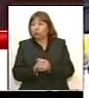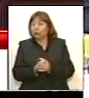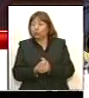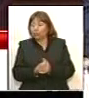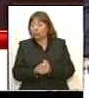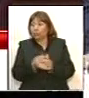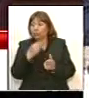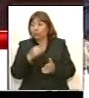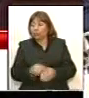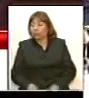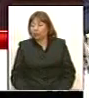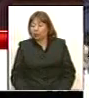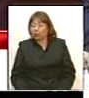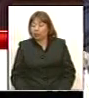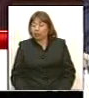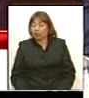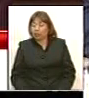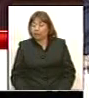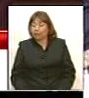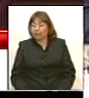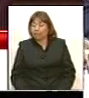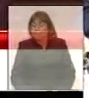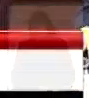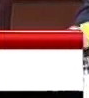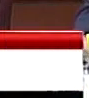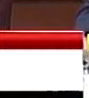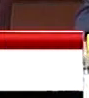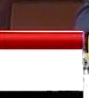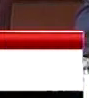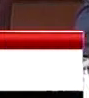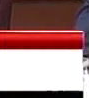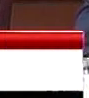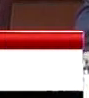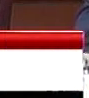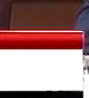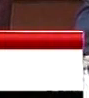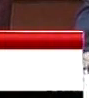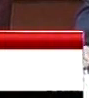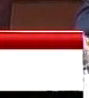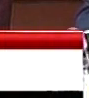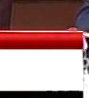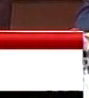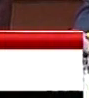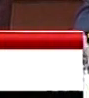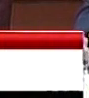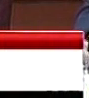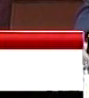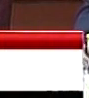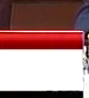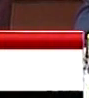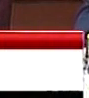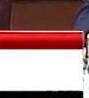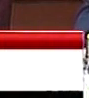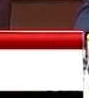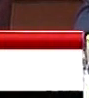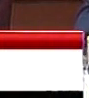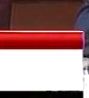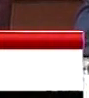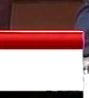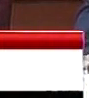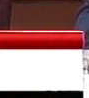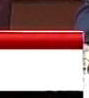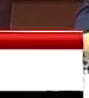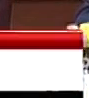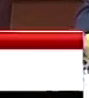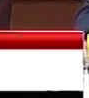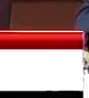hay una frase que más o menos termina fully aware that the Global Compact for Safe, Orderly, Regular Migration es